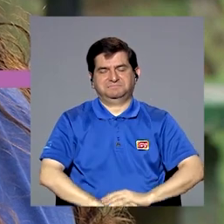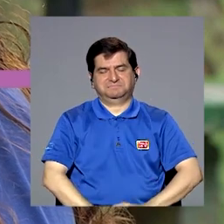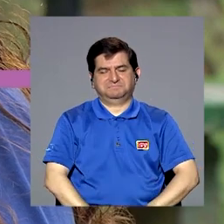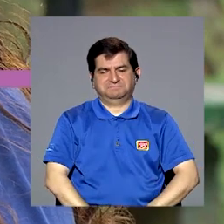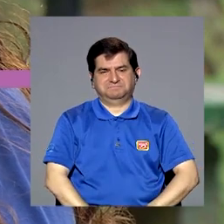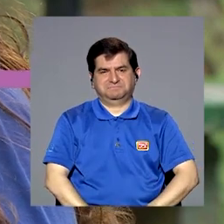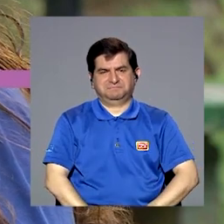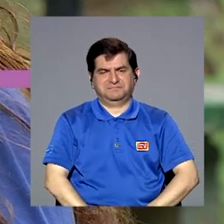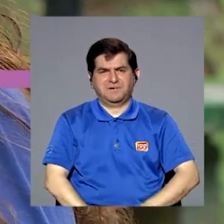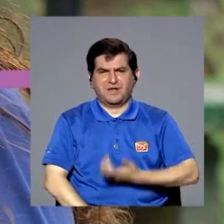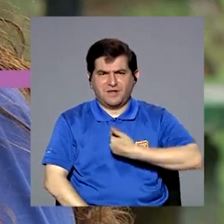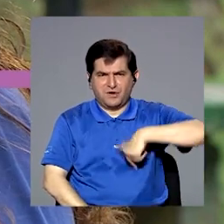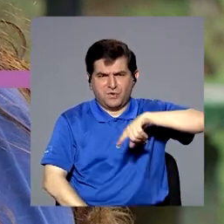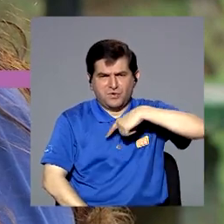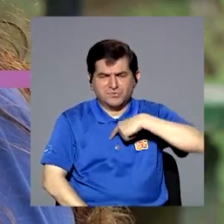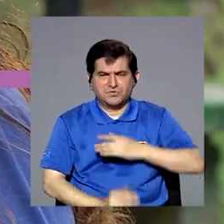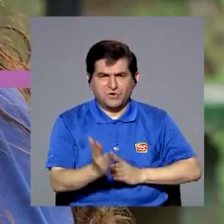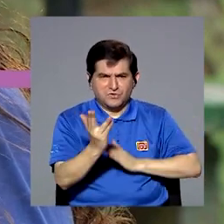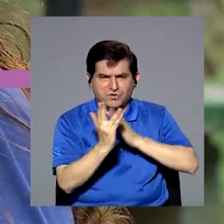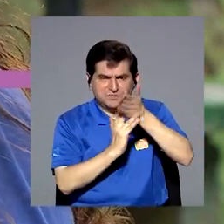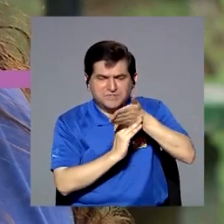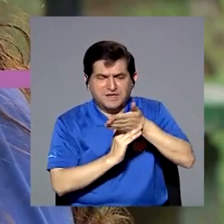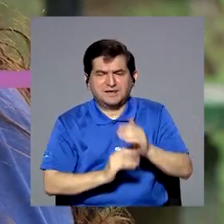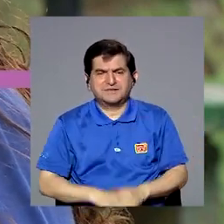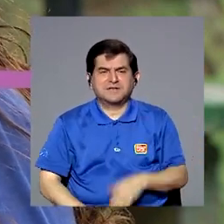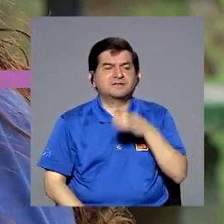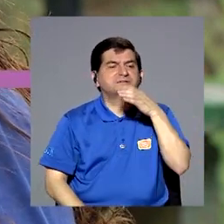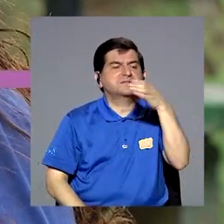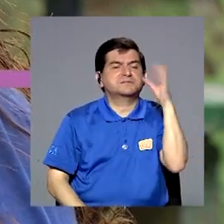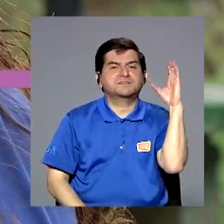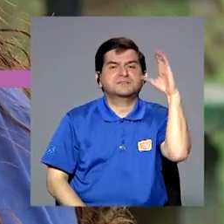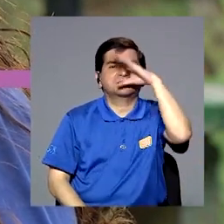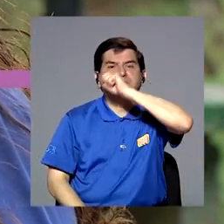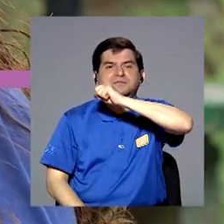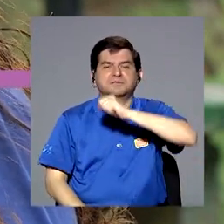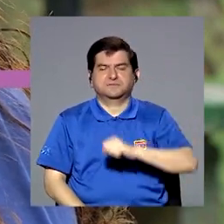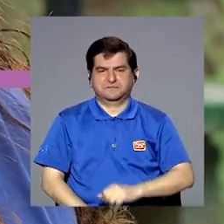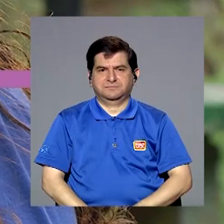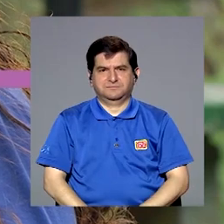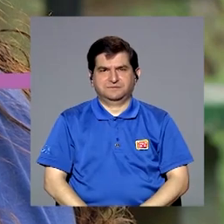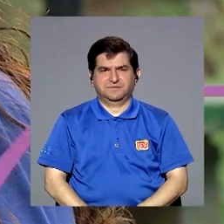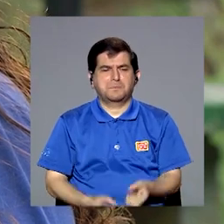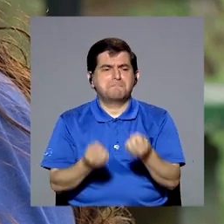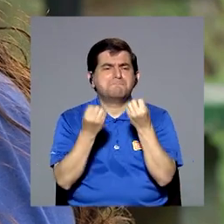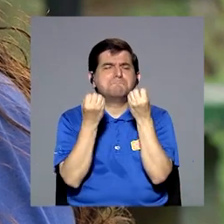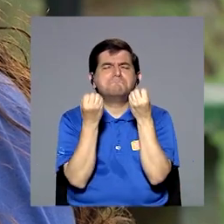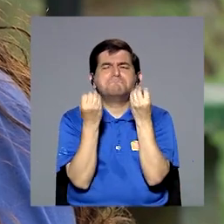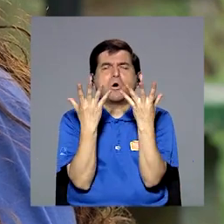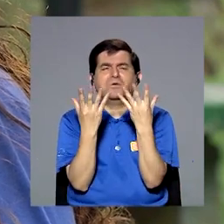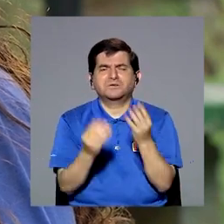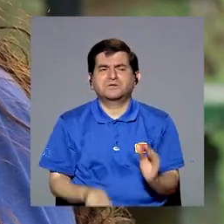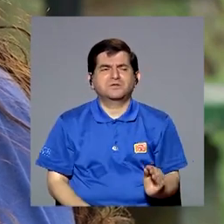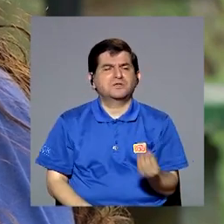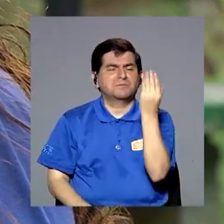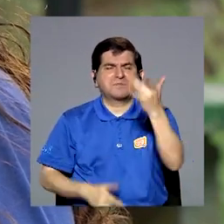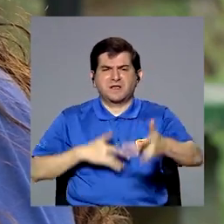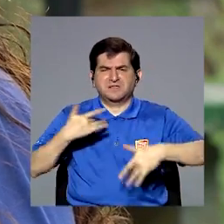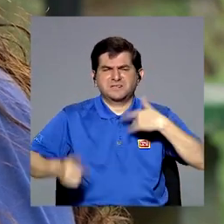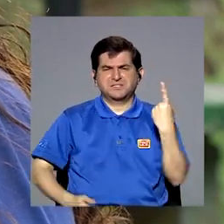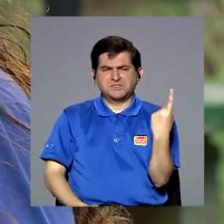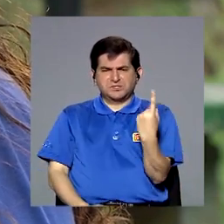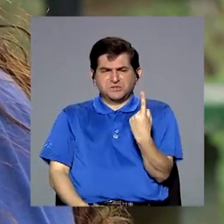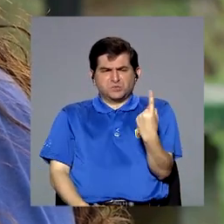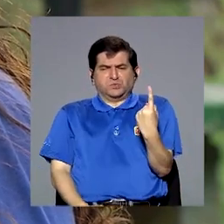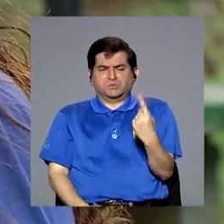Entonces, nosotros por medio de la consejería también hemos visto eso. Hemos visto que hay muchos jóvenes que se sienten